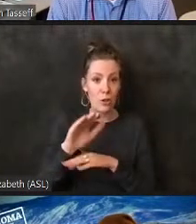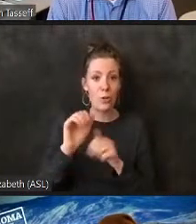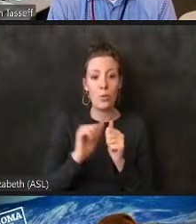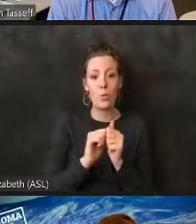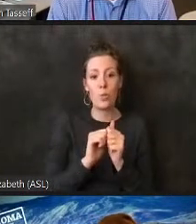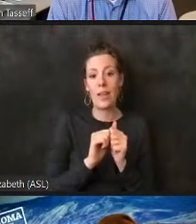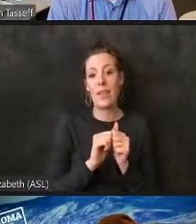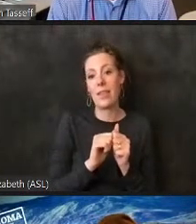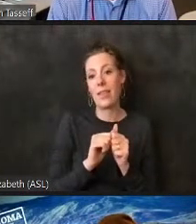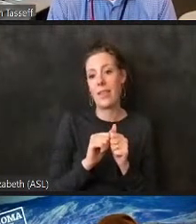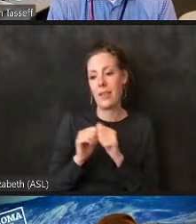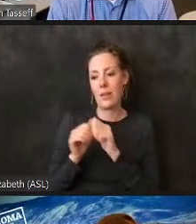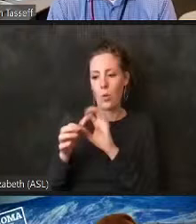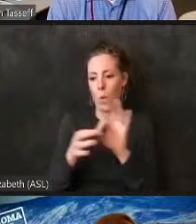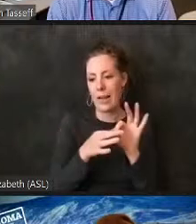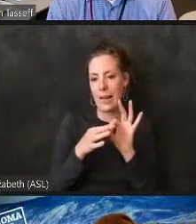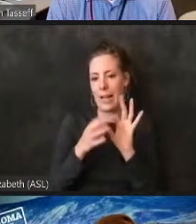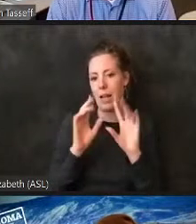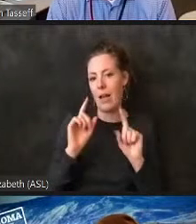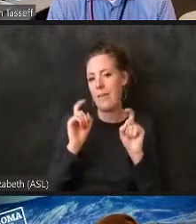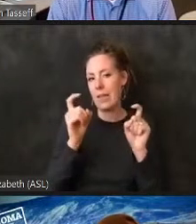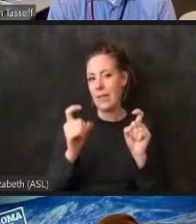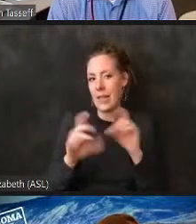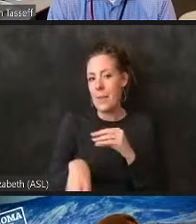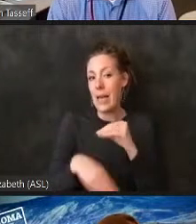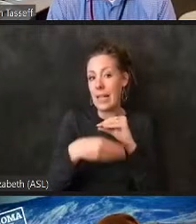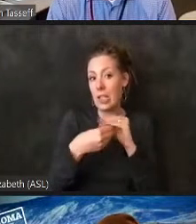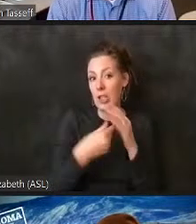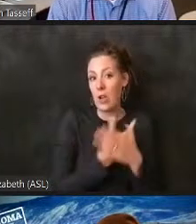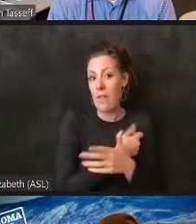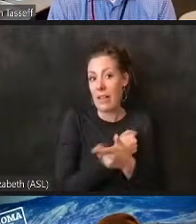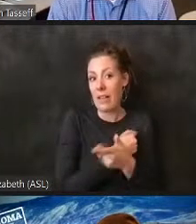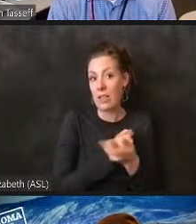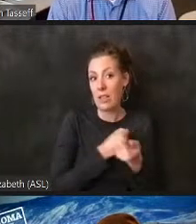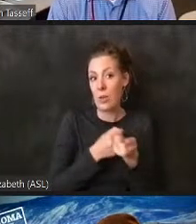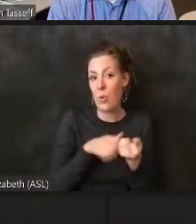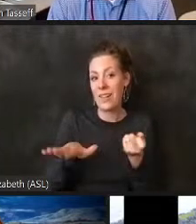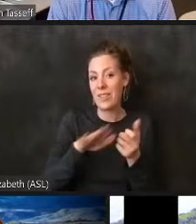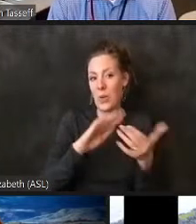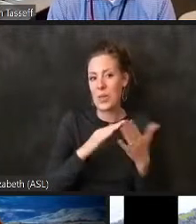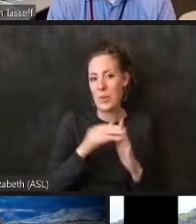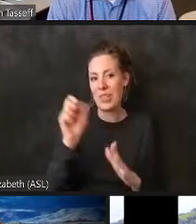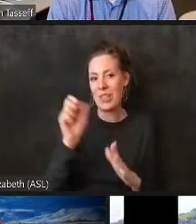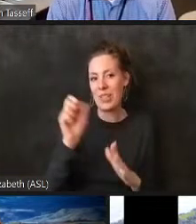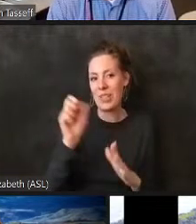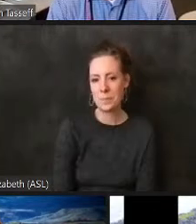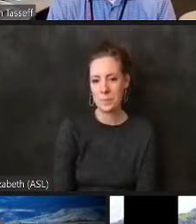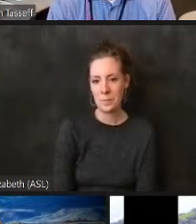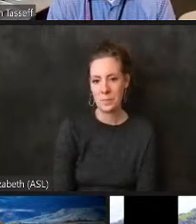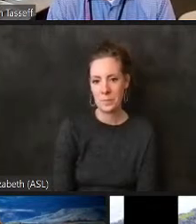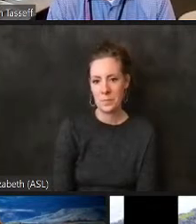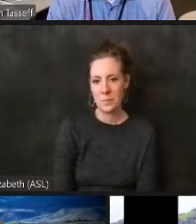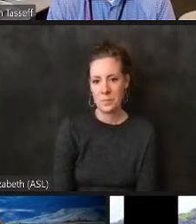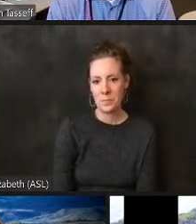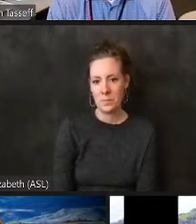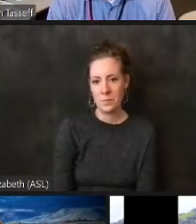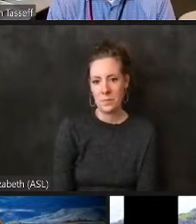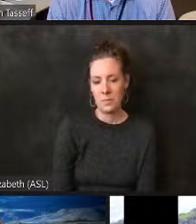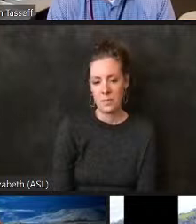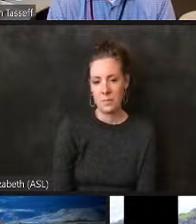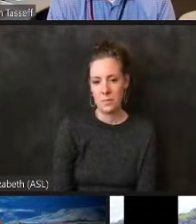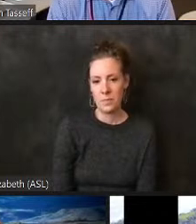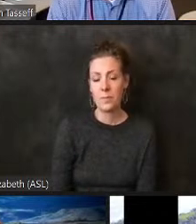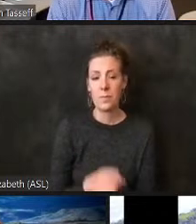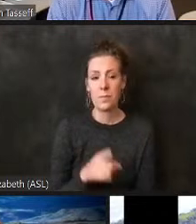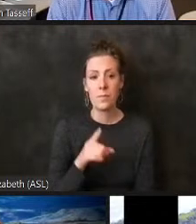con ellos y en nuestro coordinador para... con el apoyo de esas comunidades. Do you have